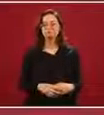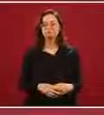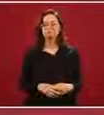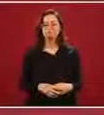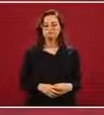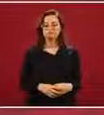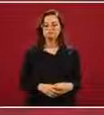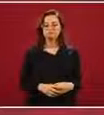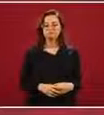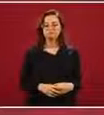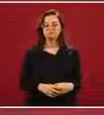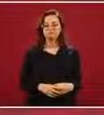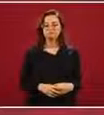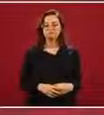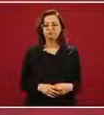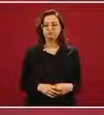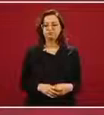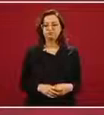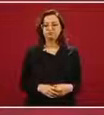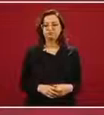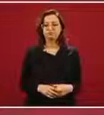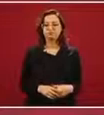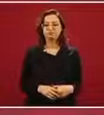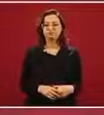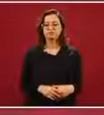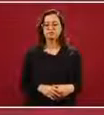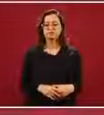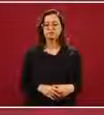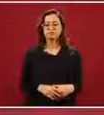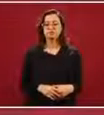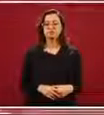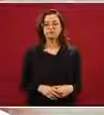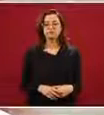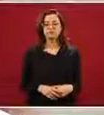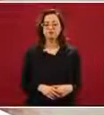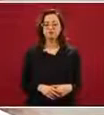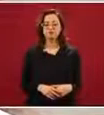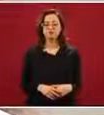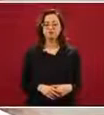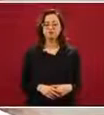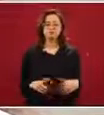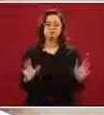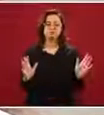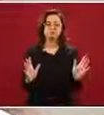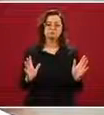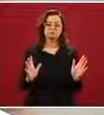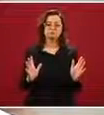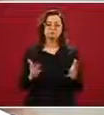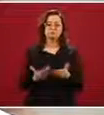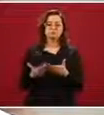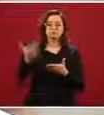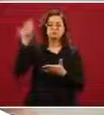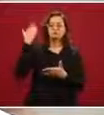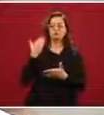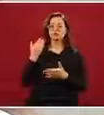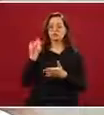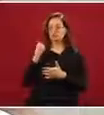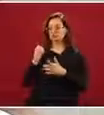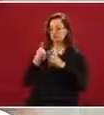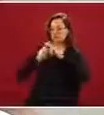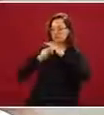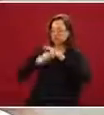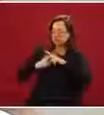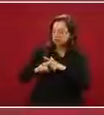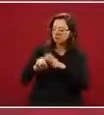Va de acuerdo a lo que se estimó desde el principio, en